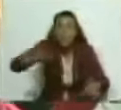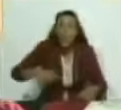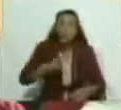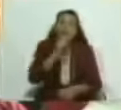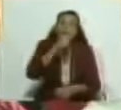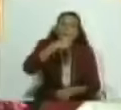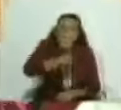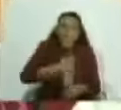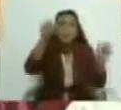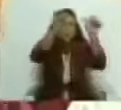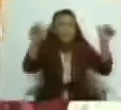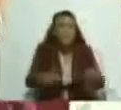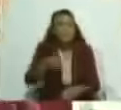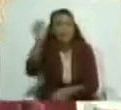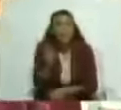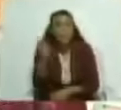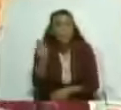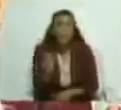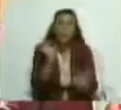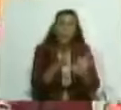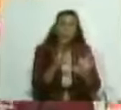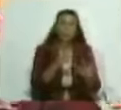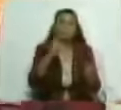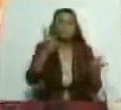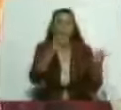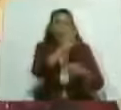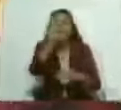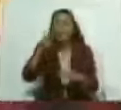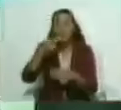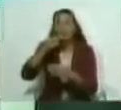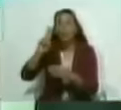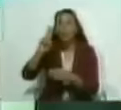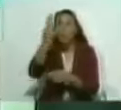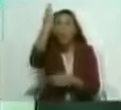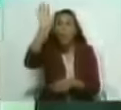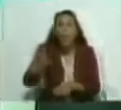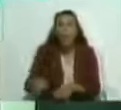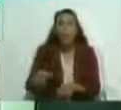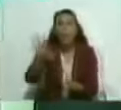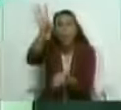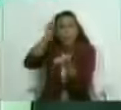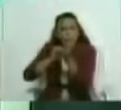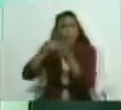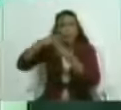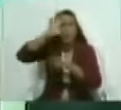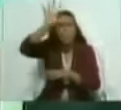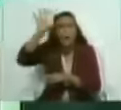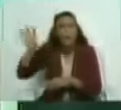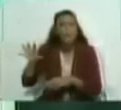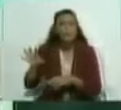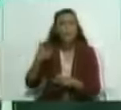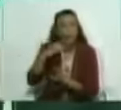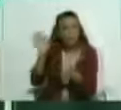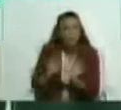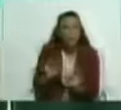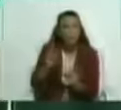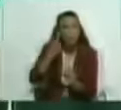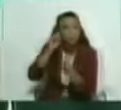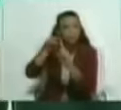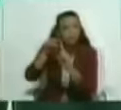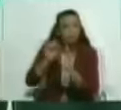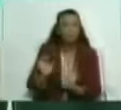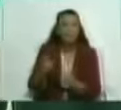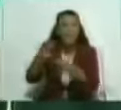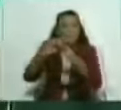del sistema de pensiones y el Fondo Soberano Noruego. Yo creo que hay que comenzar a debatir sobre la pertinencia de